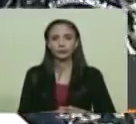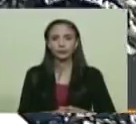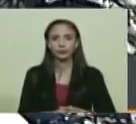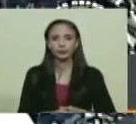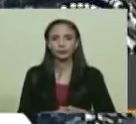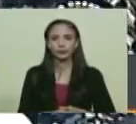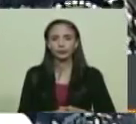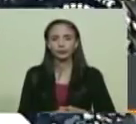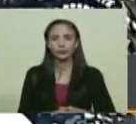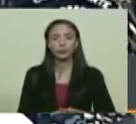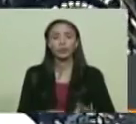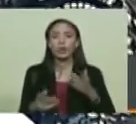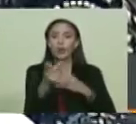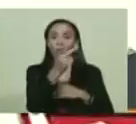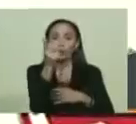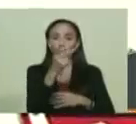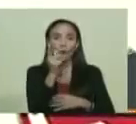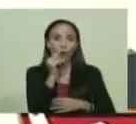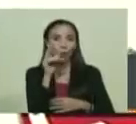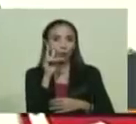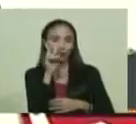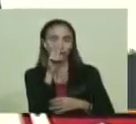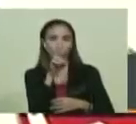y Pérez Ampueda tienen que trabajar así.